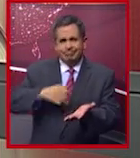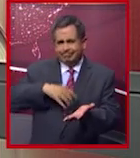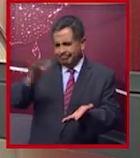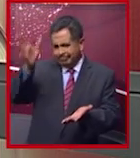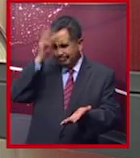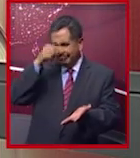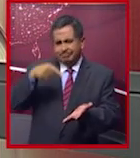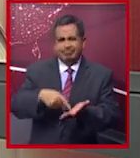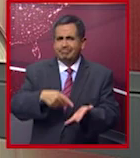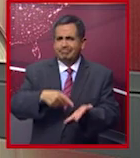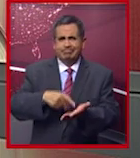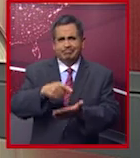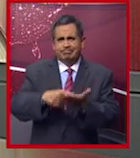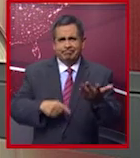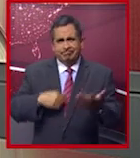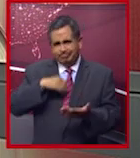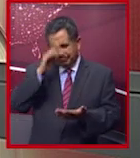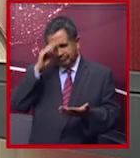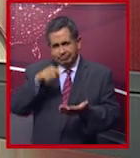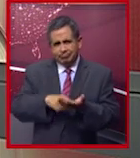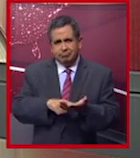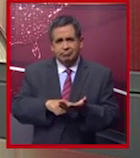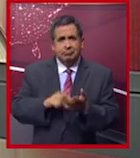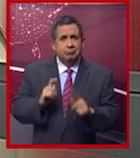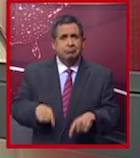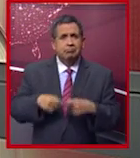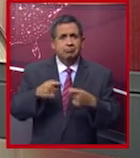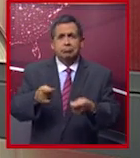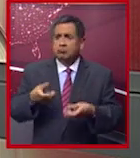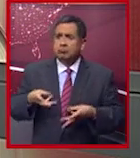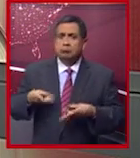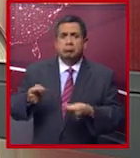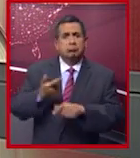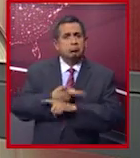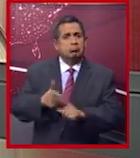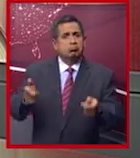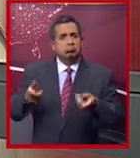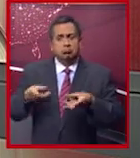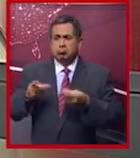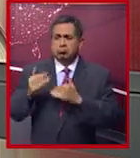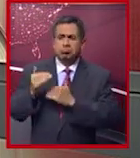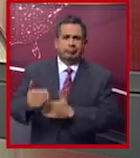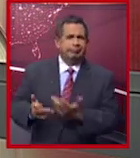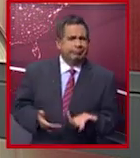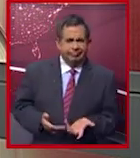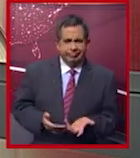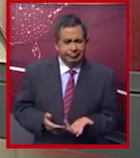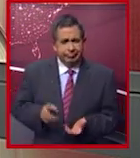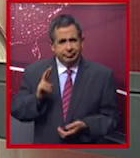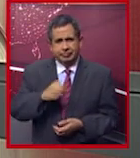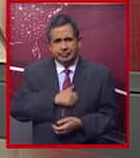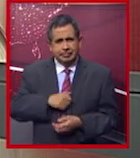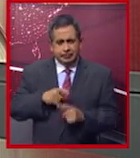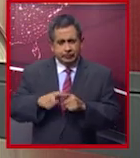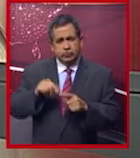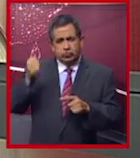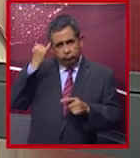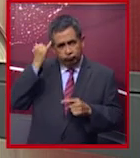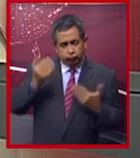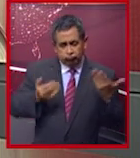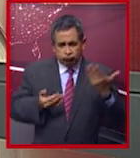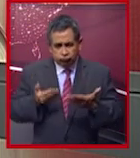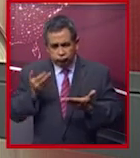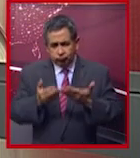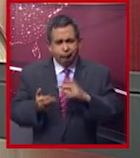dictamen propuesto al considerar que se legaliza el uso discrecional del dinero público. Lamentó se hayan desestimado otras